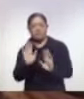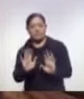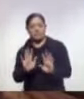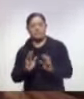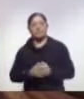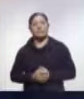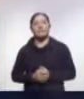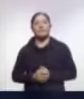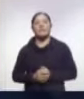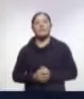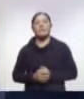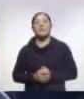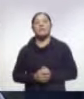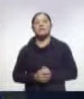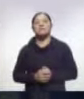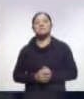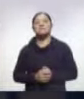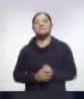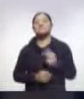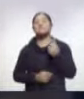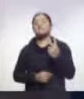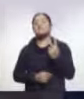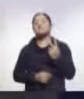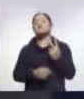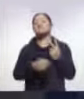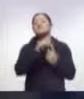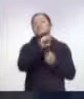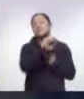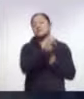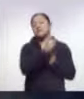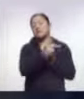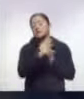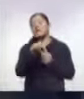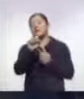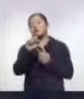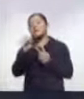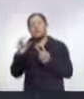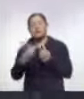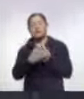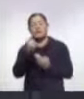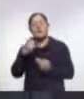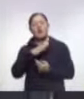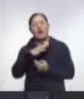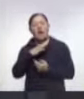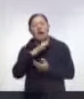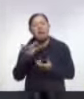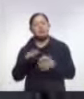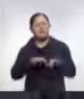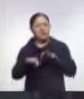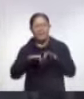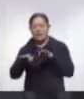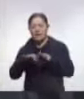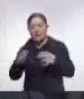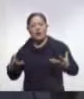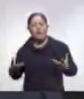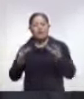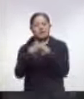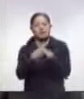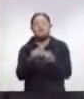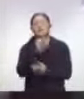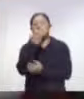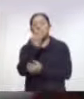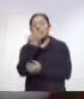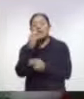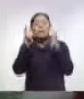Las Secretarías de Educación Pública y de Seguridad Ciudadana desarrollan acciones conjuntas para promover en escuelas de la entidad temas de